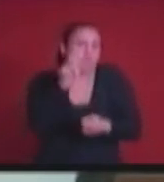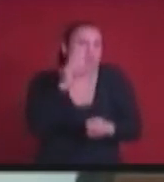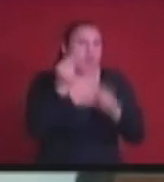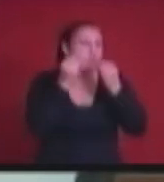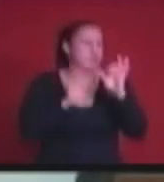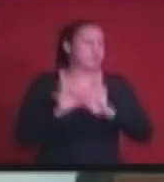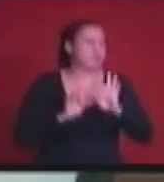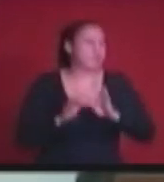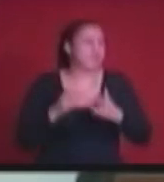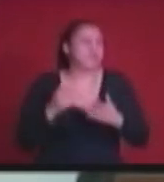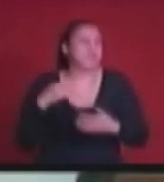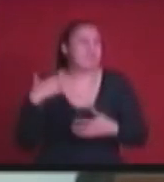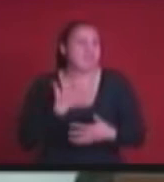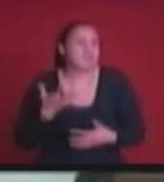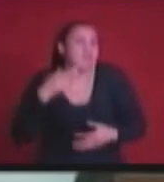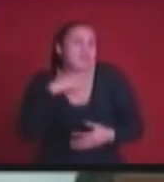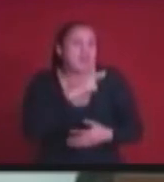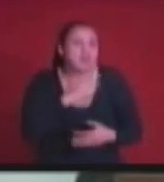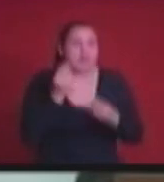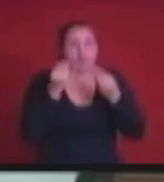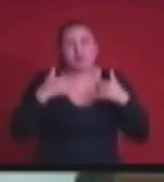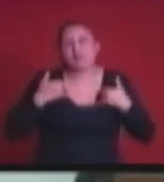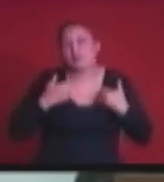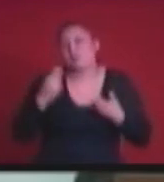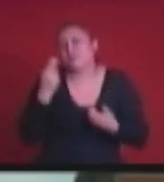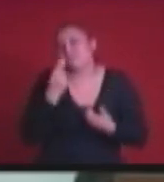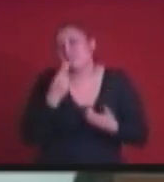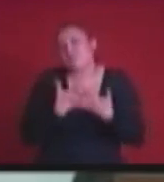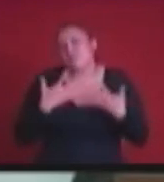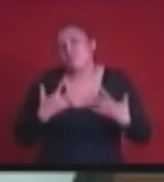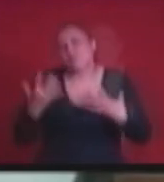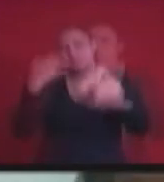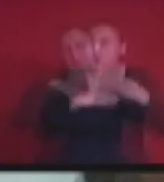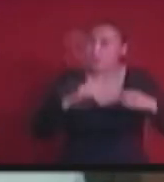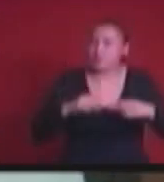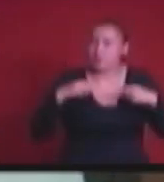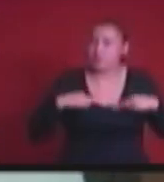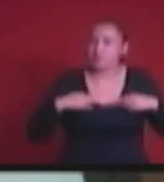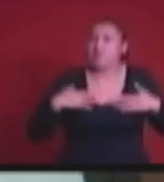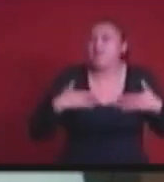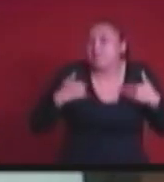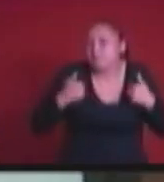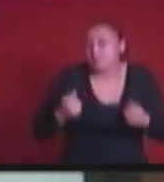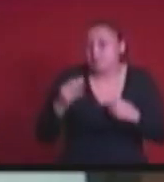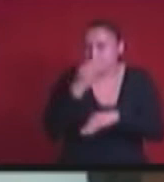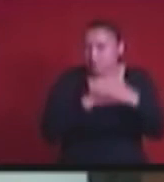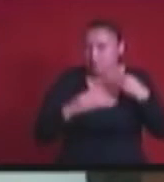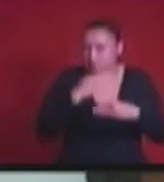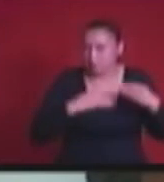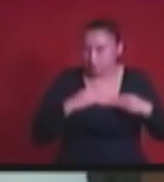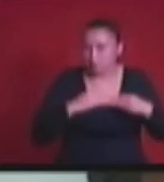y miles de empleos que los colimenses y en especial muchos jóvenes necesitan para incorporarse a la vida productiva. No admitiré ningún acto de